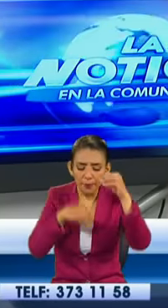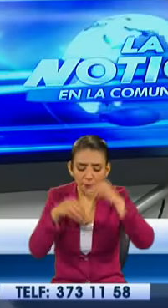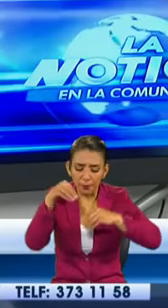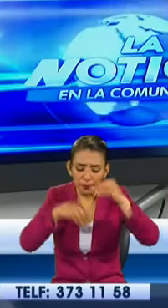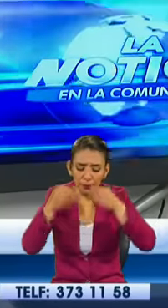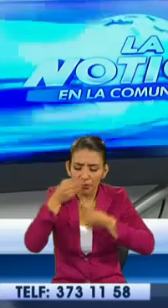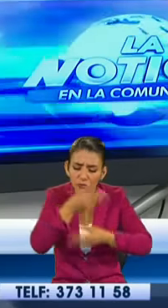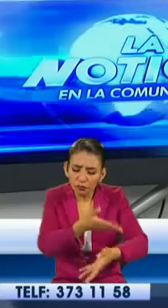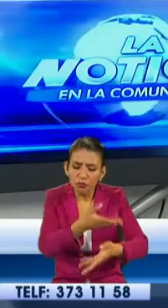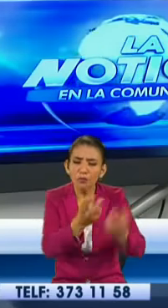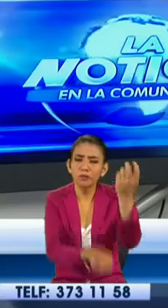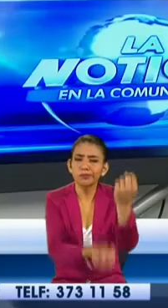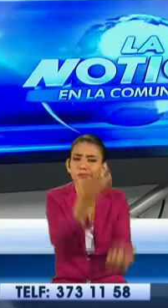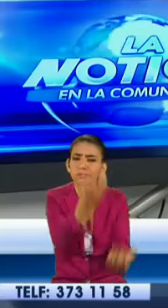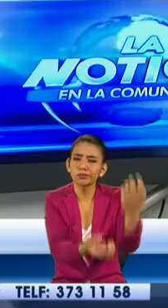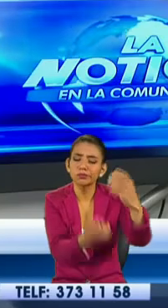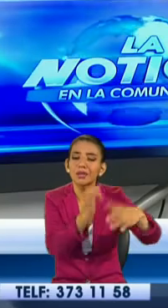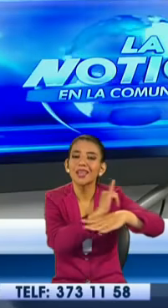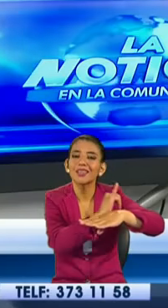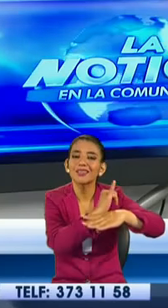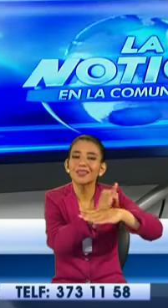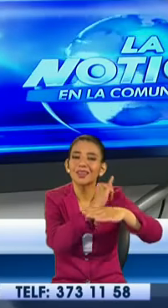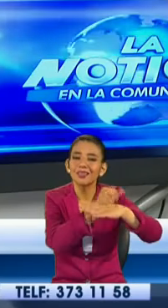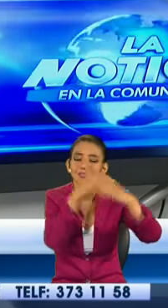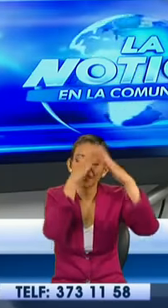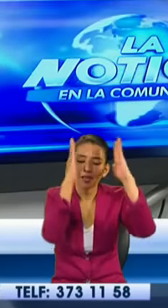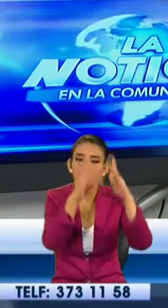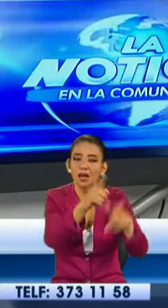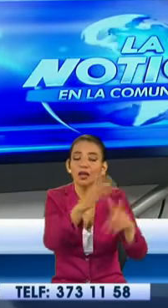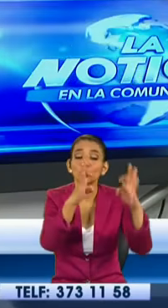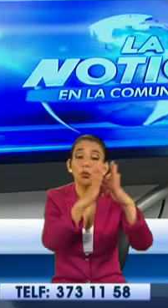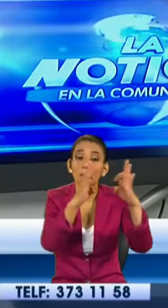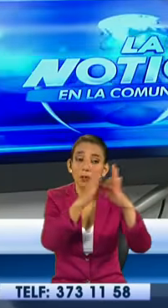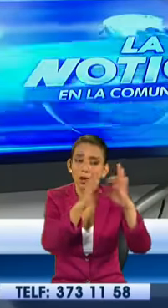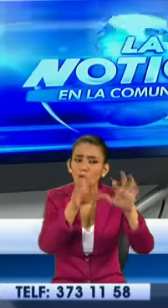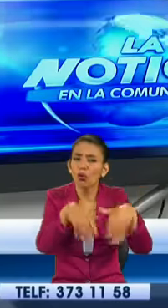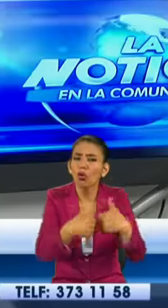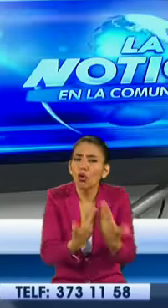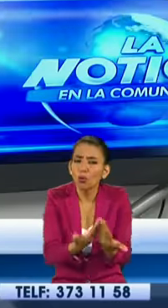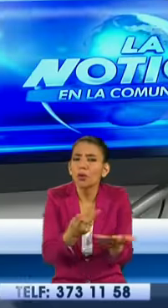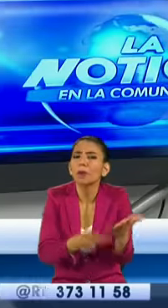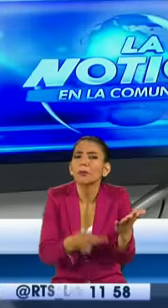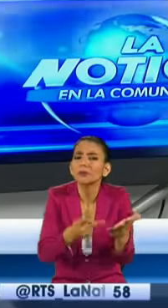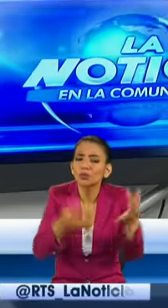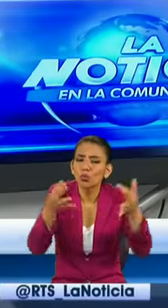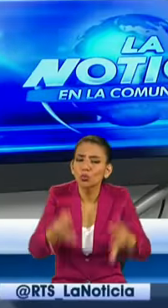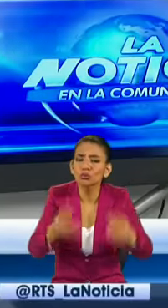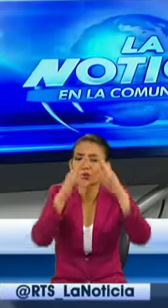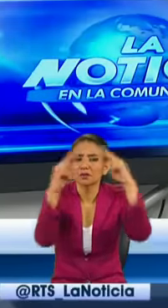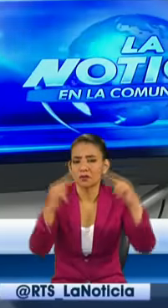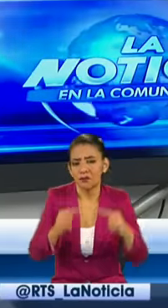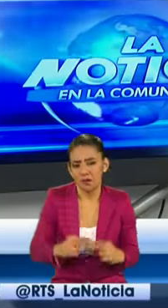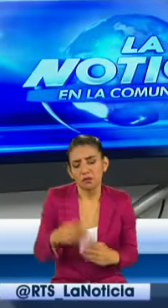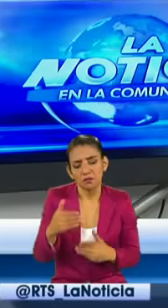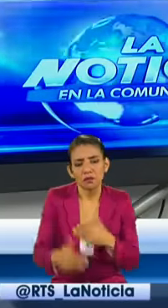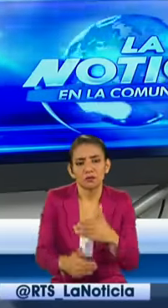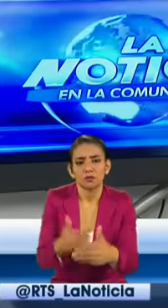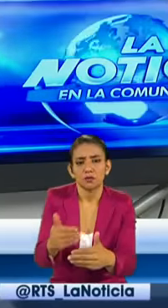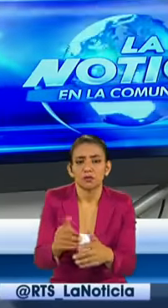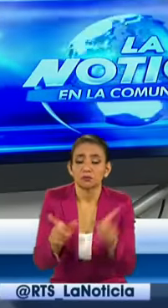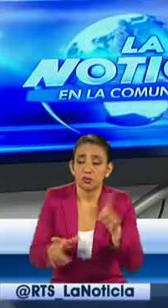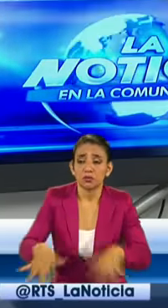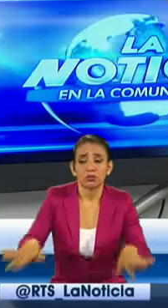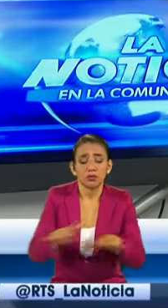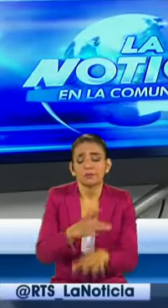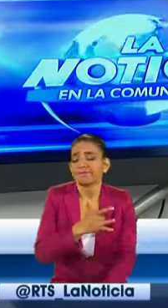originaron el incendio en la capilla de la Tercera Orden Franciscana en Tumbaco el día de Navidad. Entre tanto, la población lamenta lo